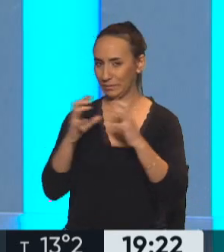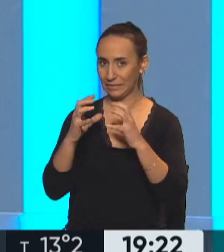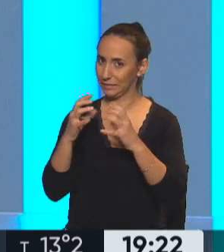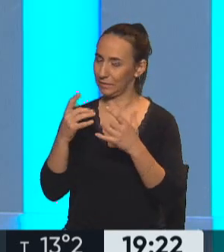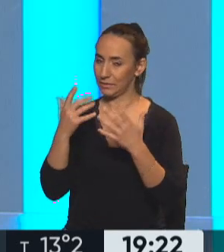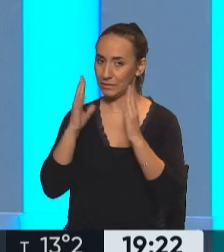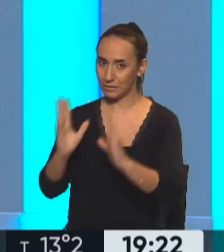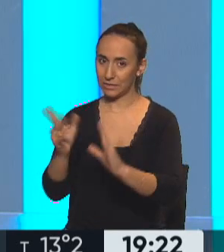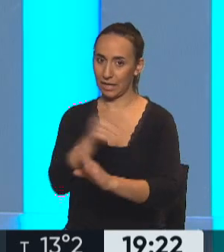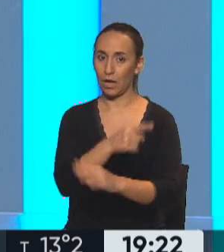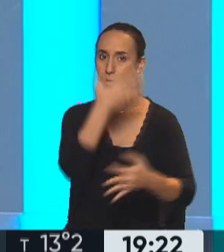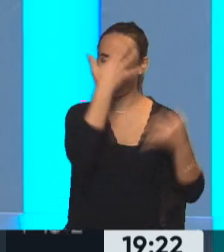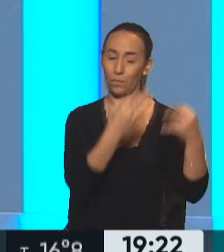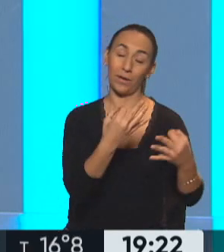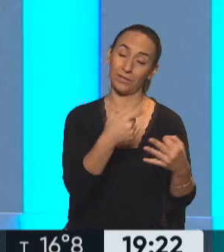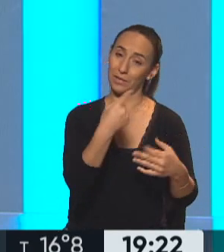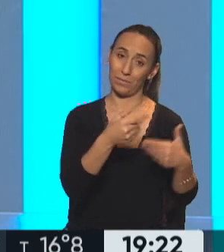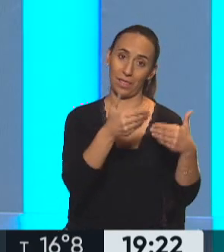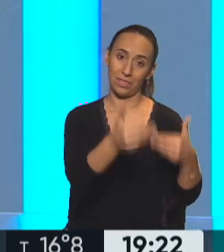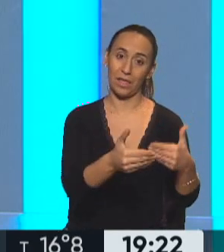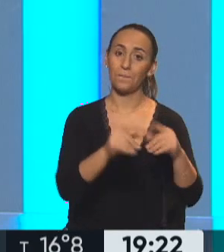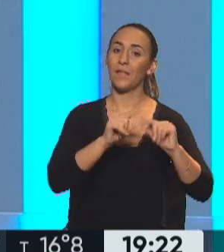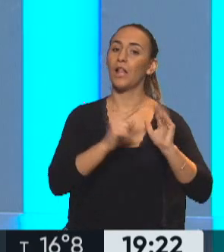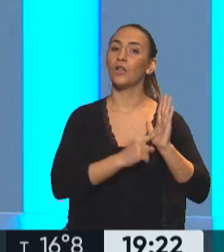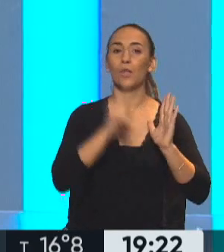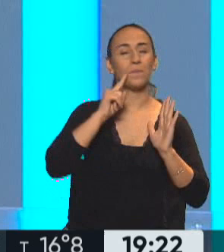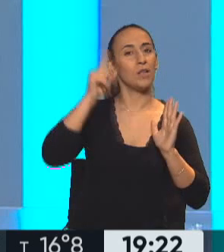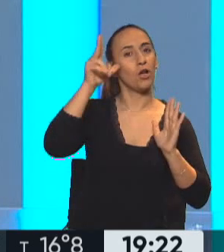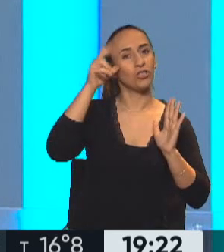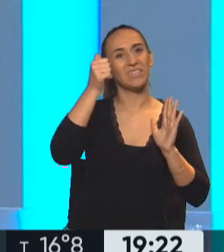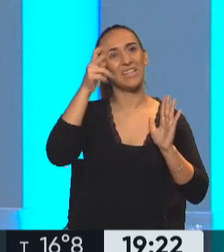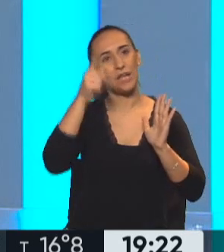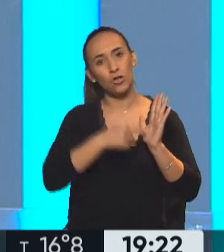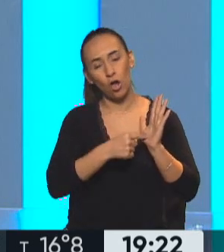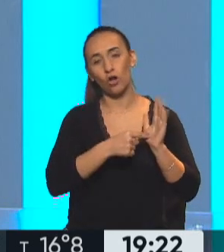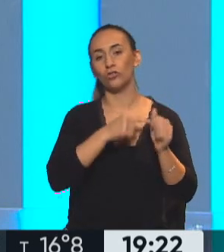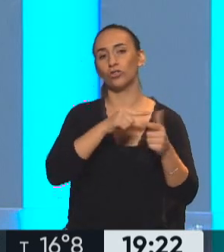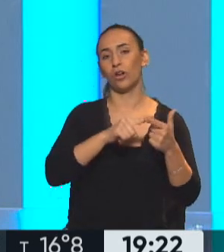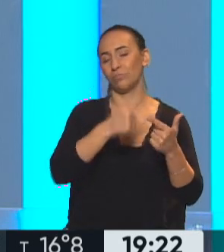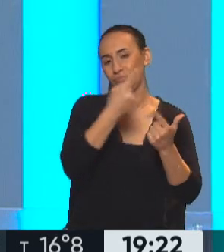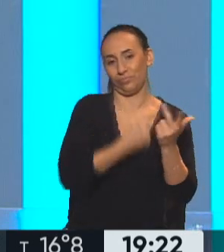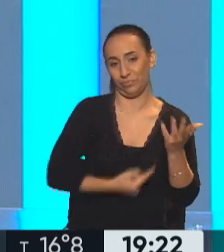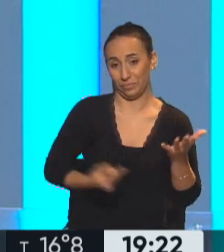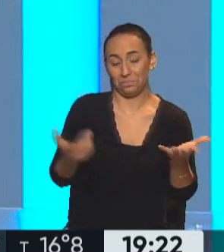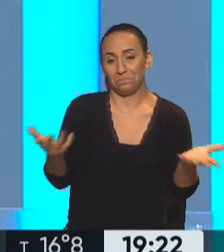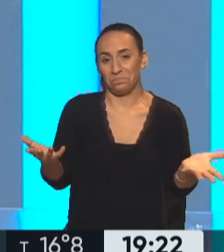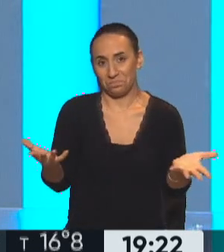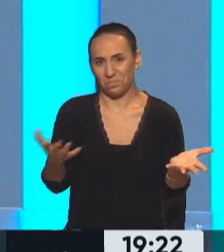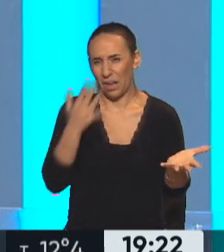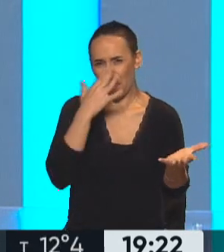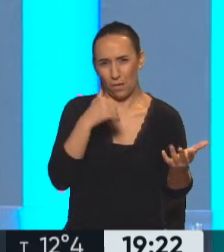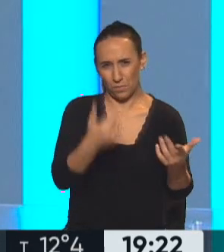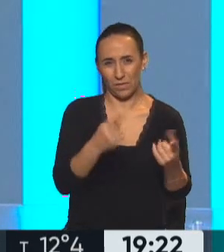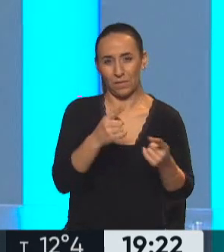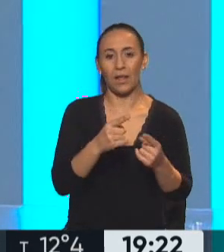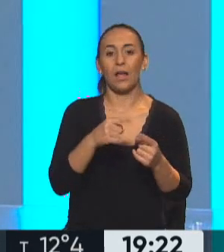ahí había una demora. Sí. El código de 1868, el que estaba vigente. Ahí va. Seguíamos con el